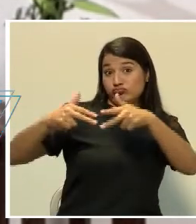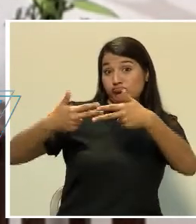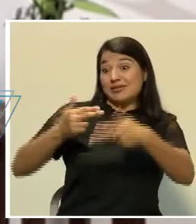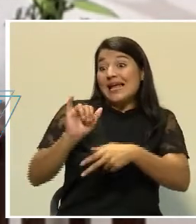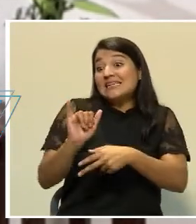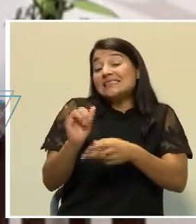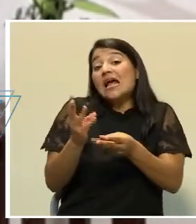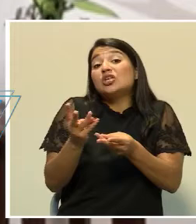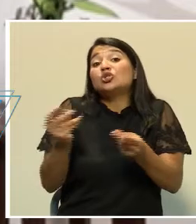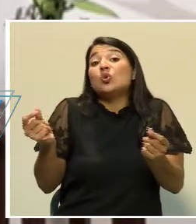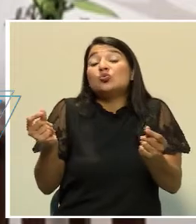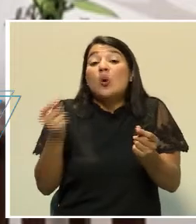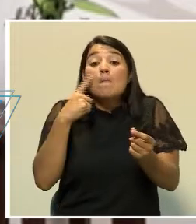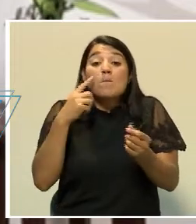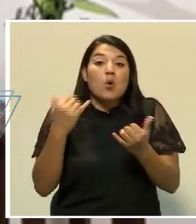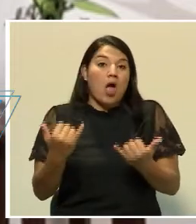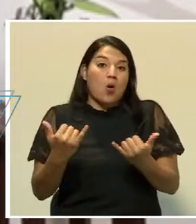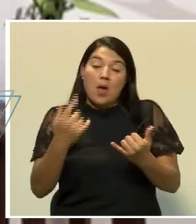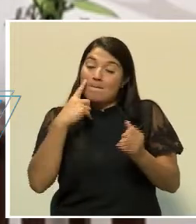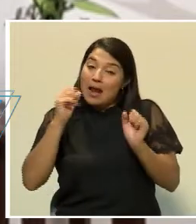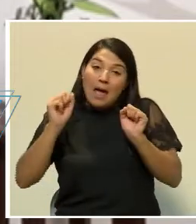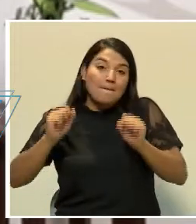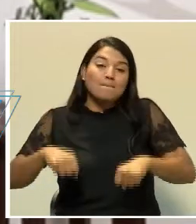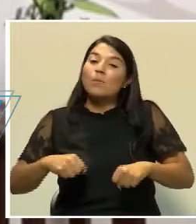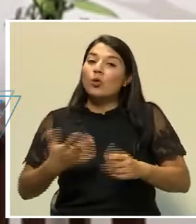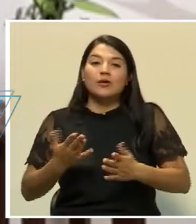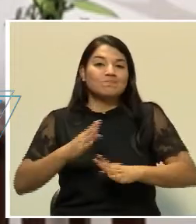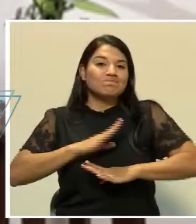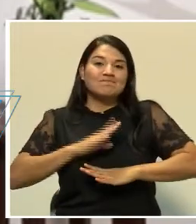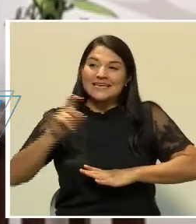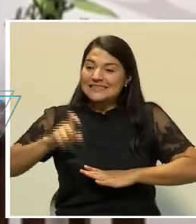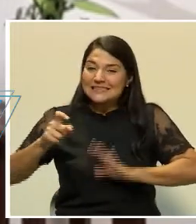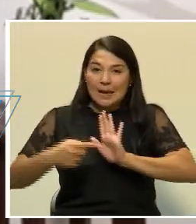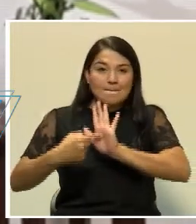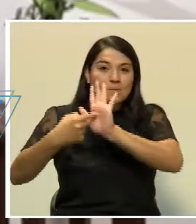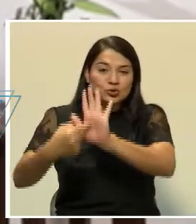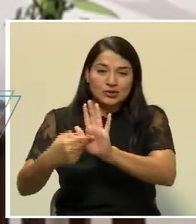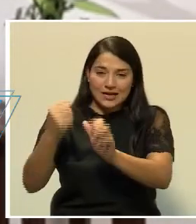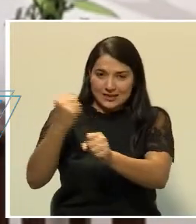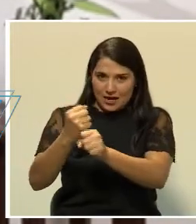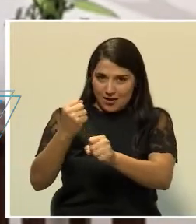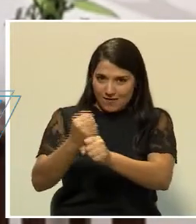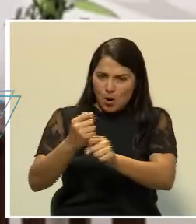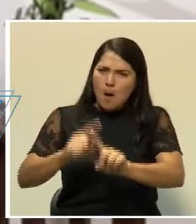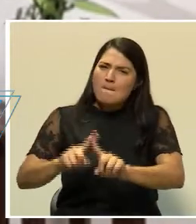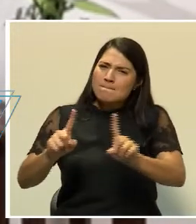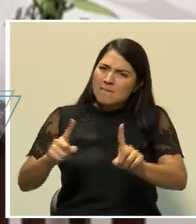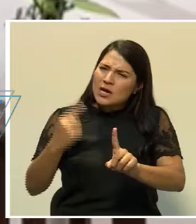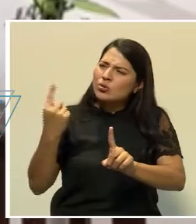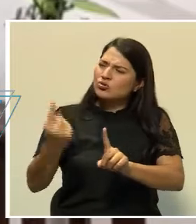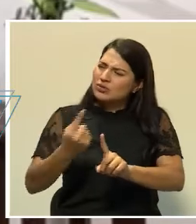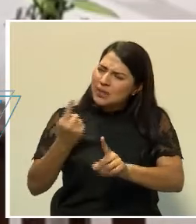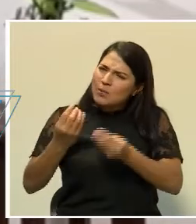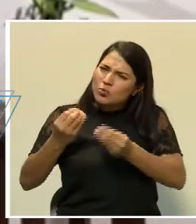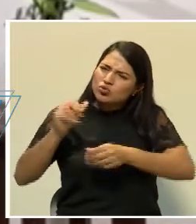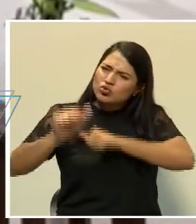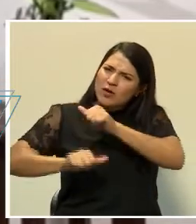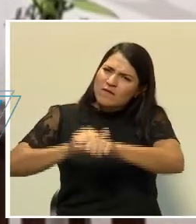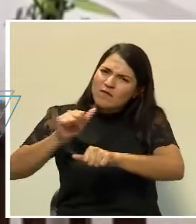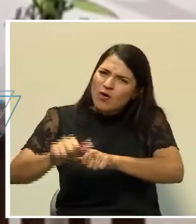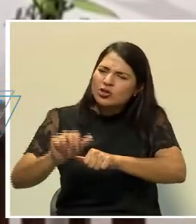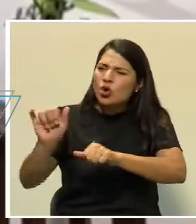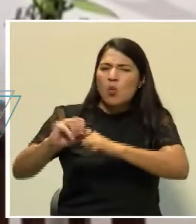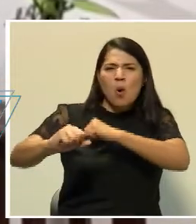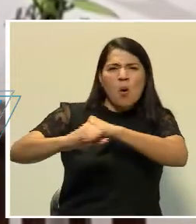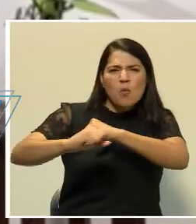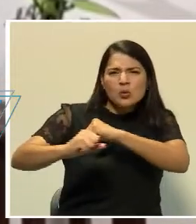yo, para poder solventar la necesidad de visibilización, pero acompañado siempre pues de esfuerzos de mediación que acerquen a los